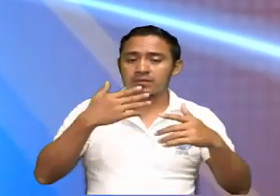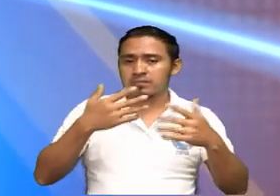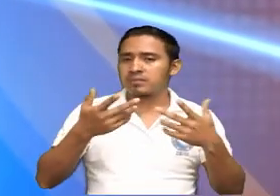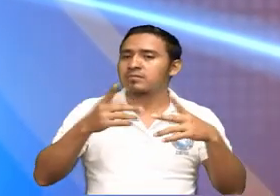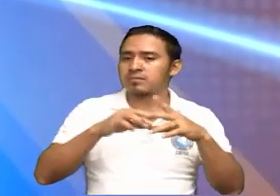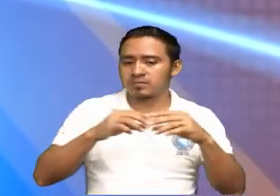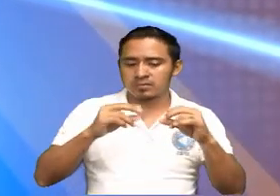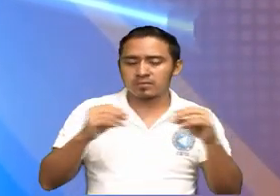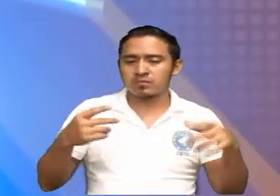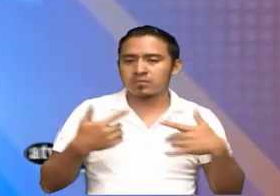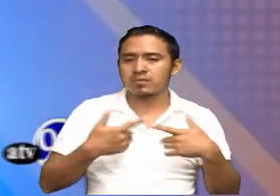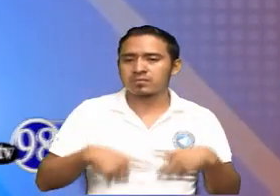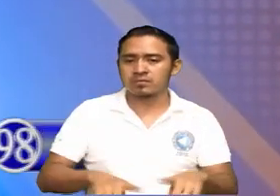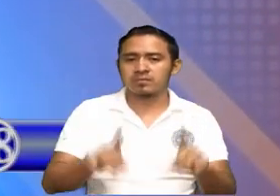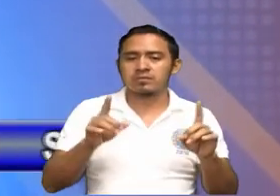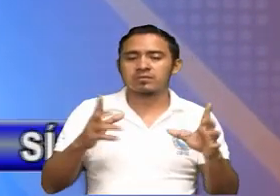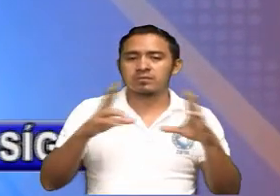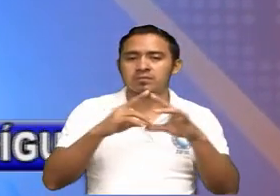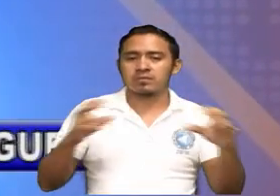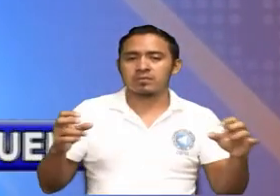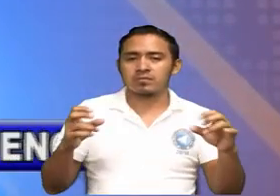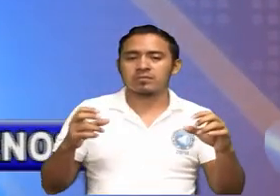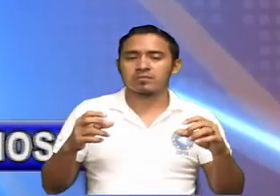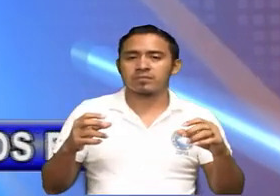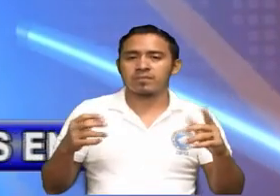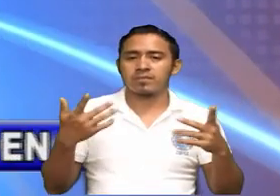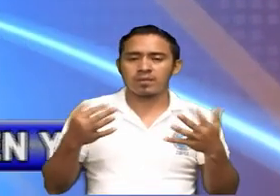digna, patria donde